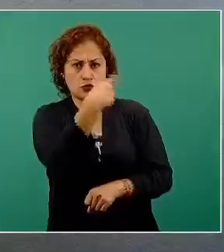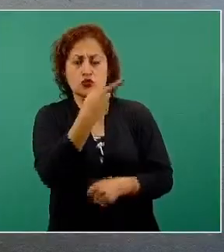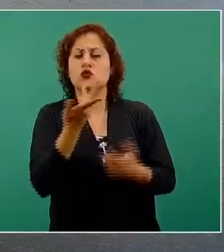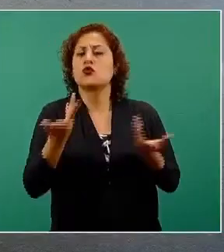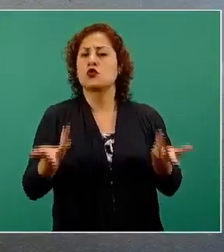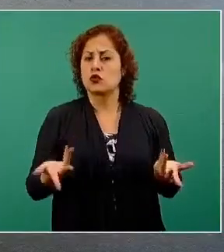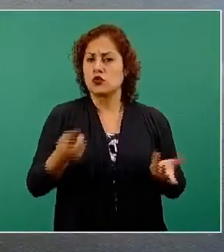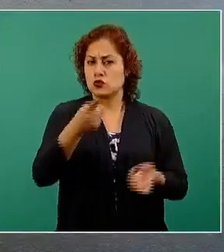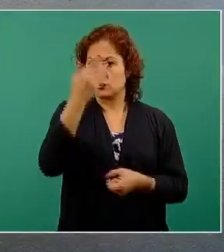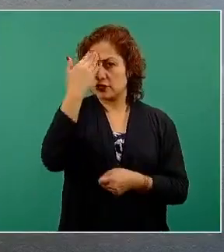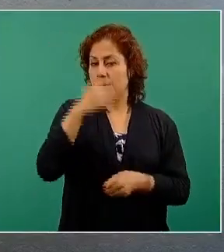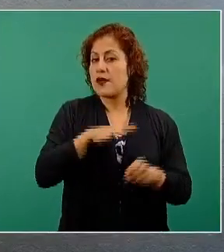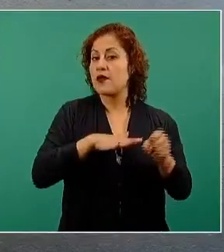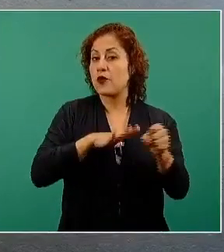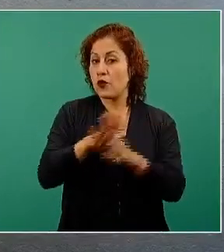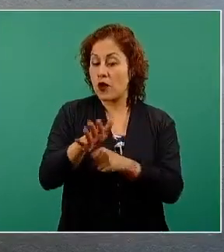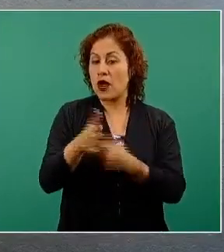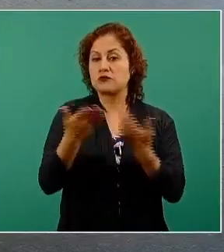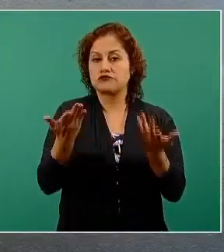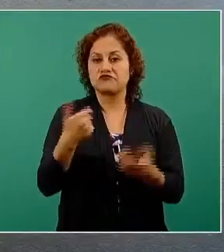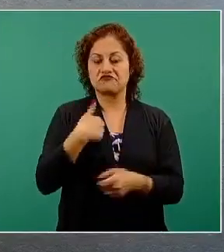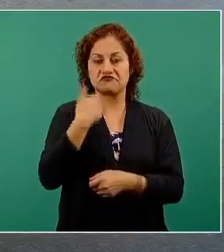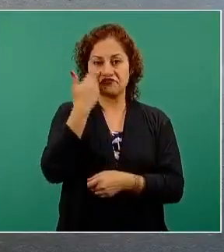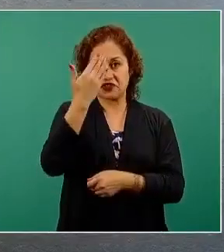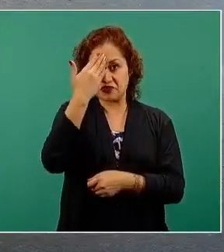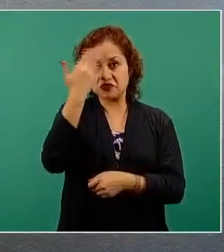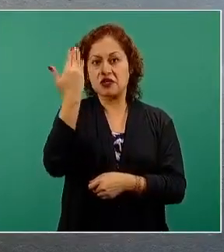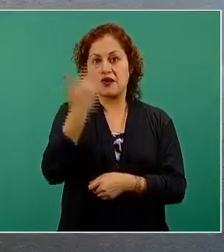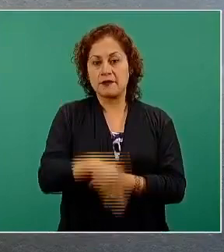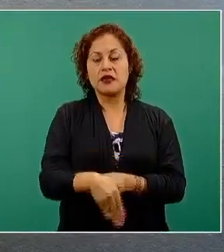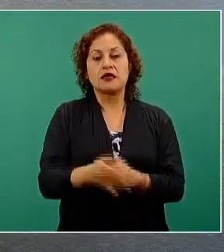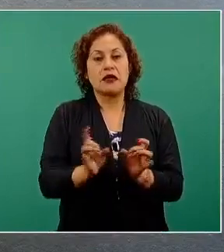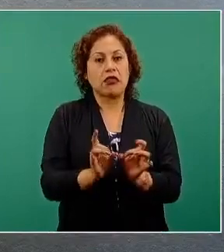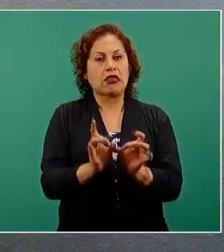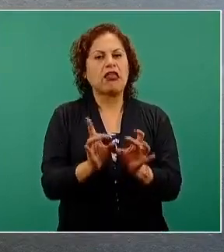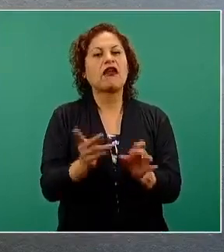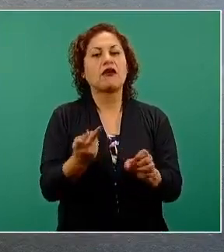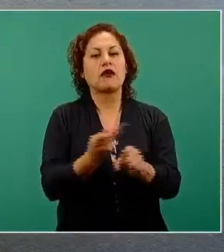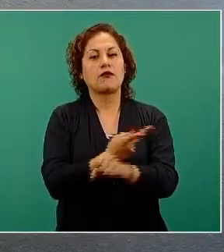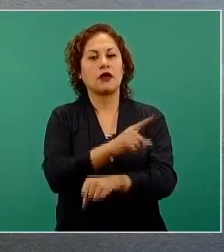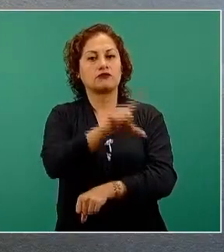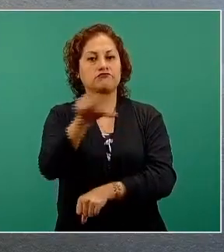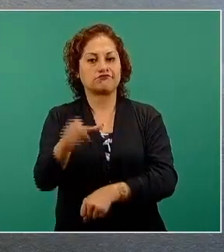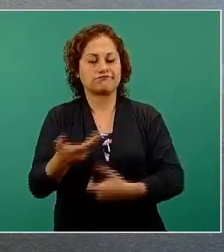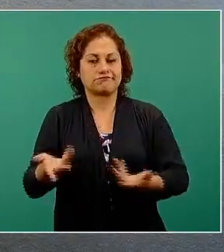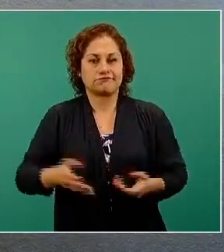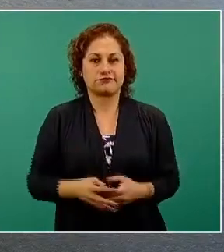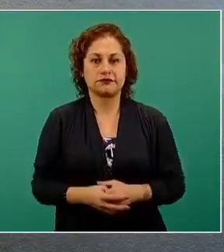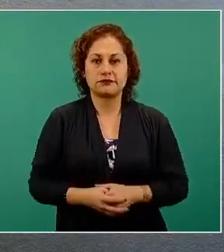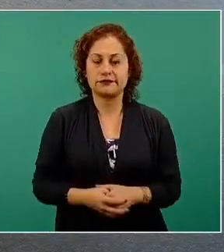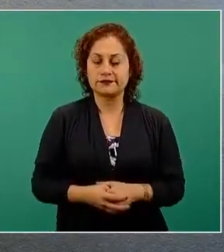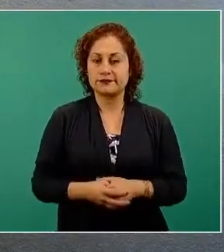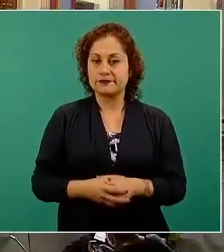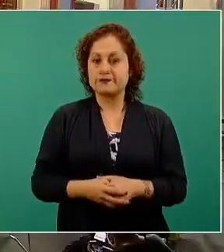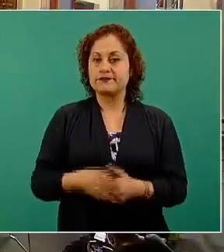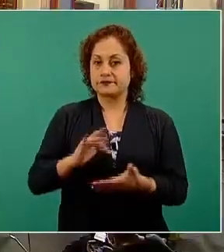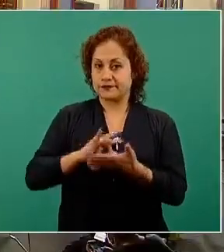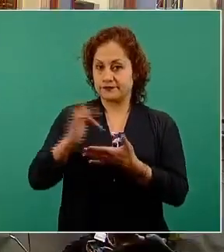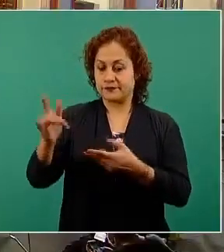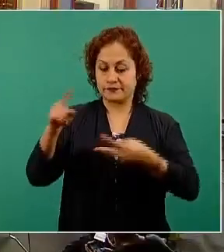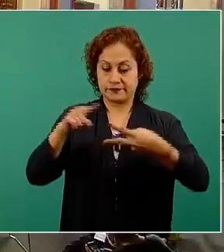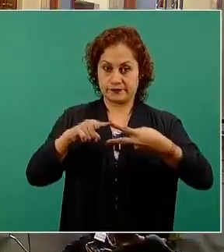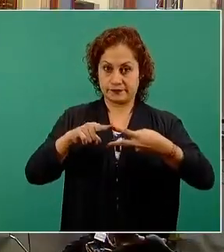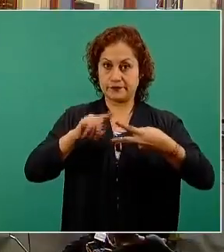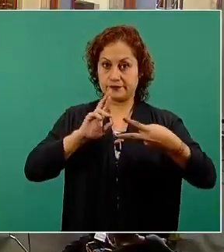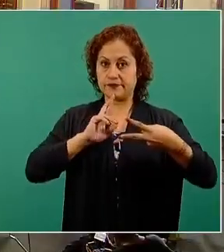sobre este caso y cuál sería la implicación de que esto ocurriera. Muchas gracias. Muchas gracias. De la primera no